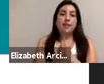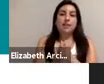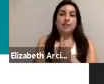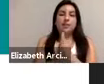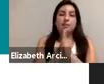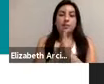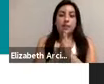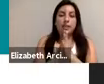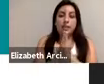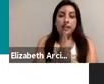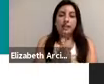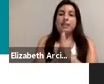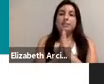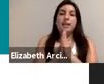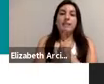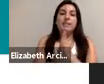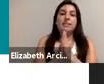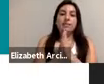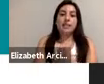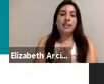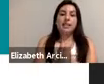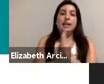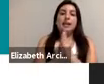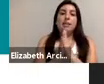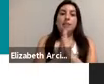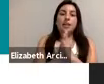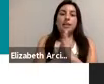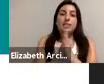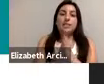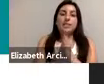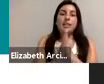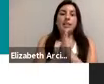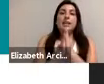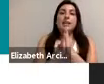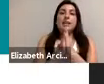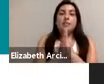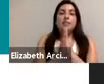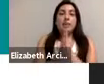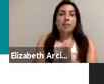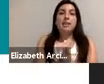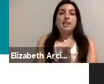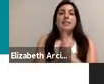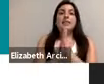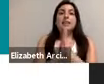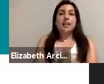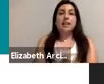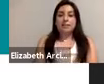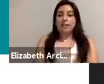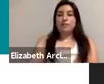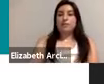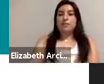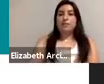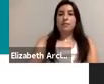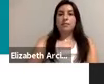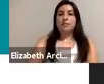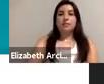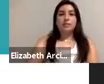pero me encantó mucho las palabras que utiliza porque nos enseña que somos capaces de